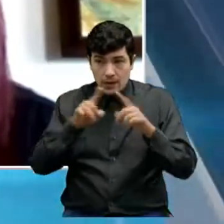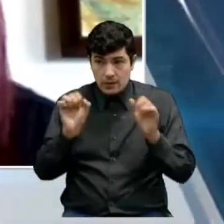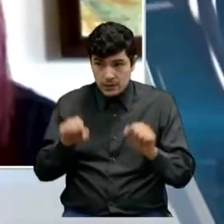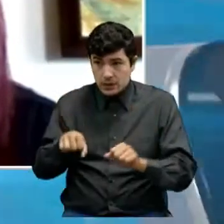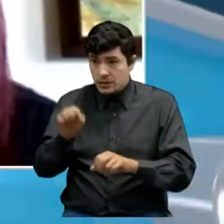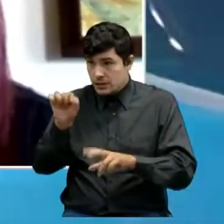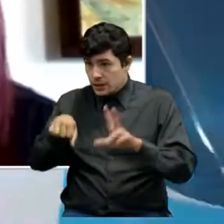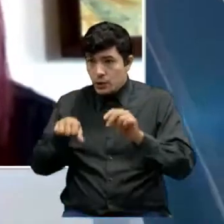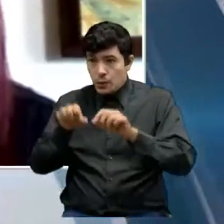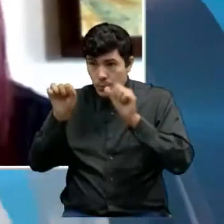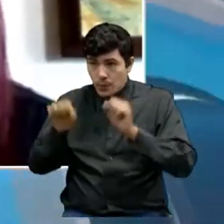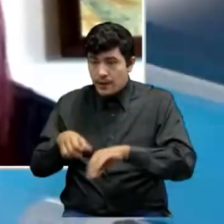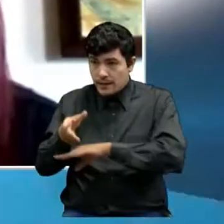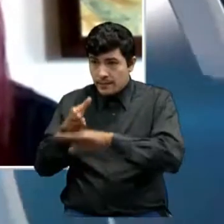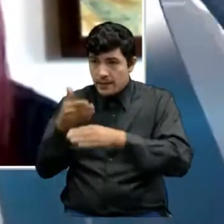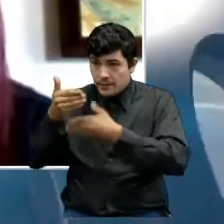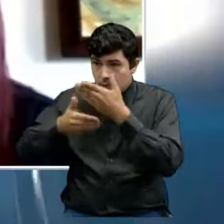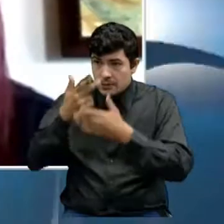exigible?